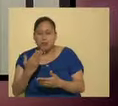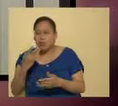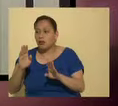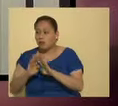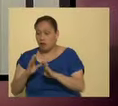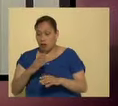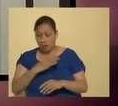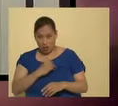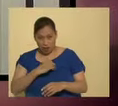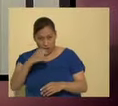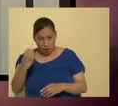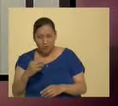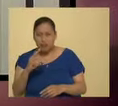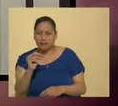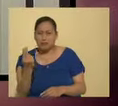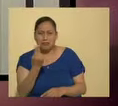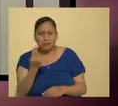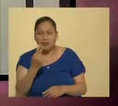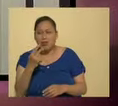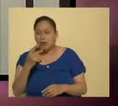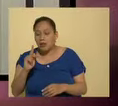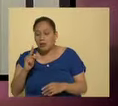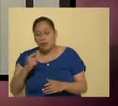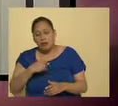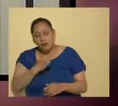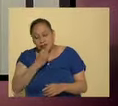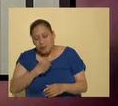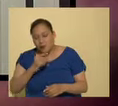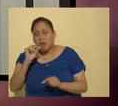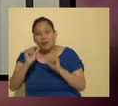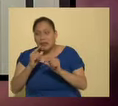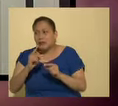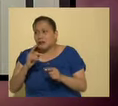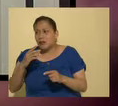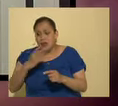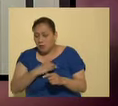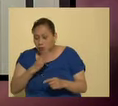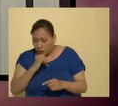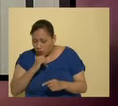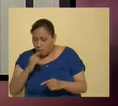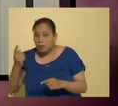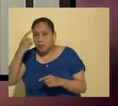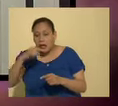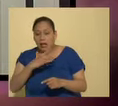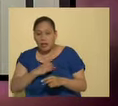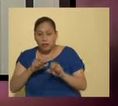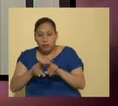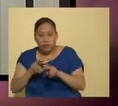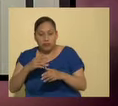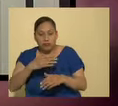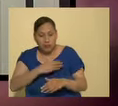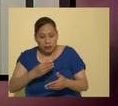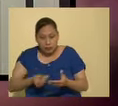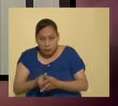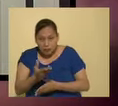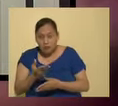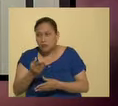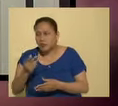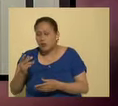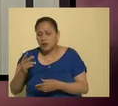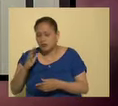esta intención y esta carga de que tienen que ser para poder dar vida y para poder engendrar. La